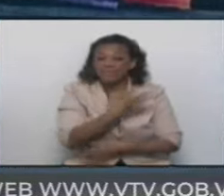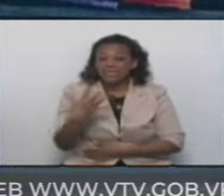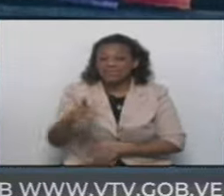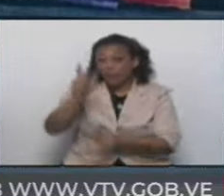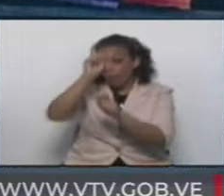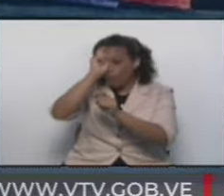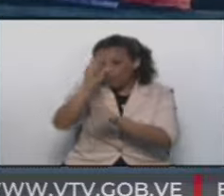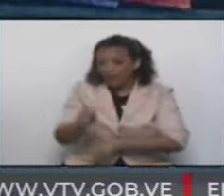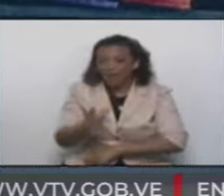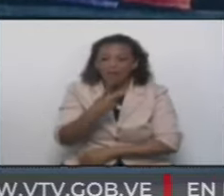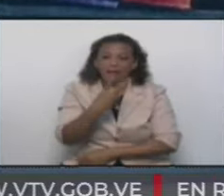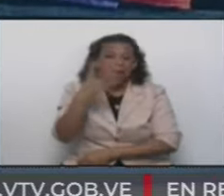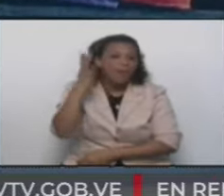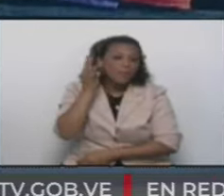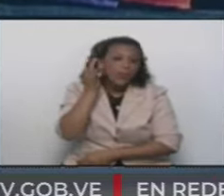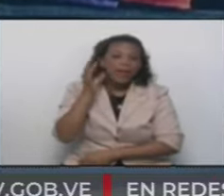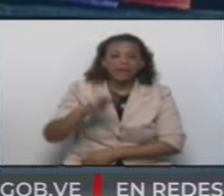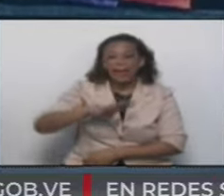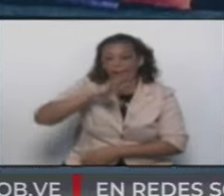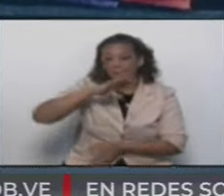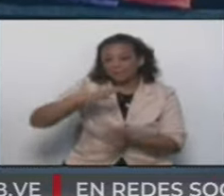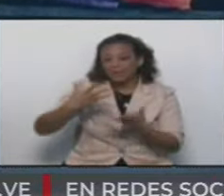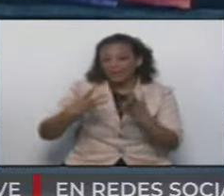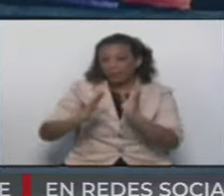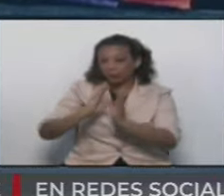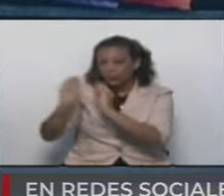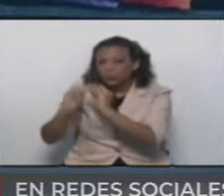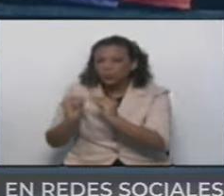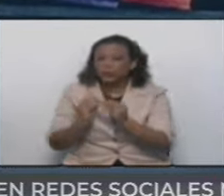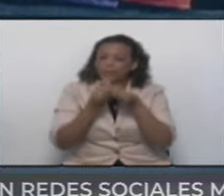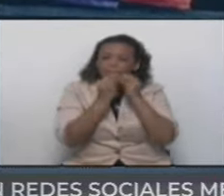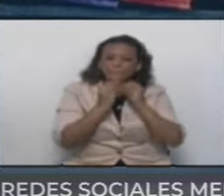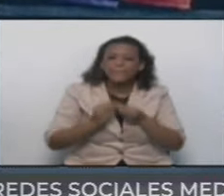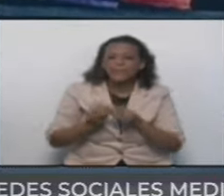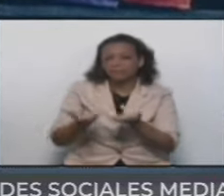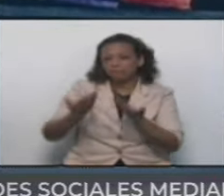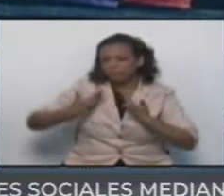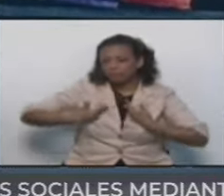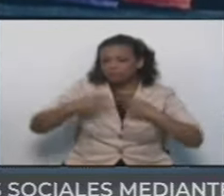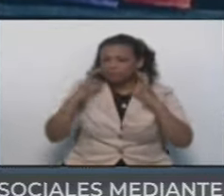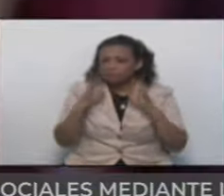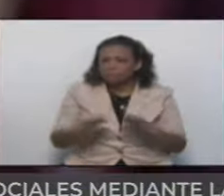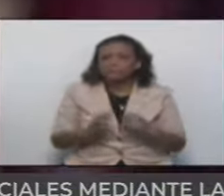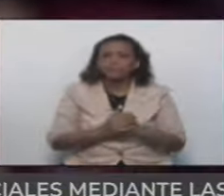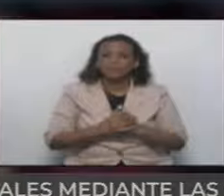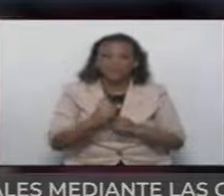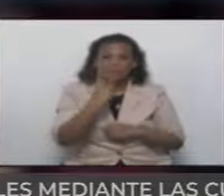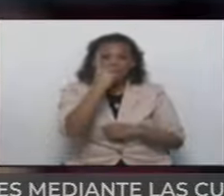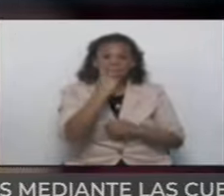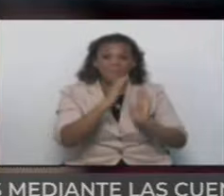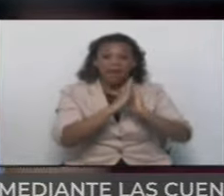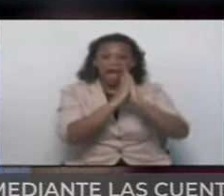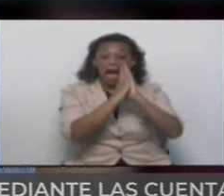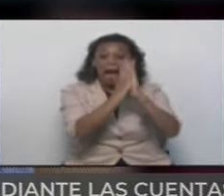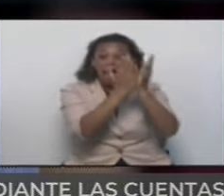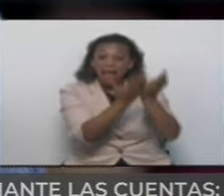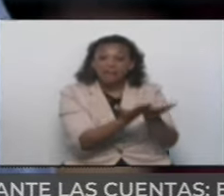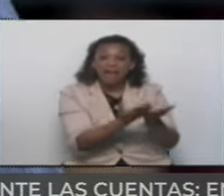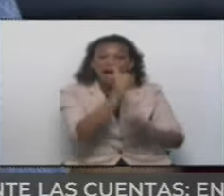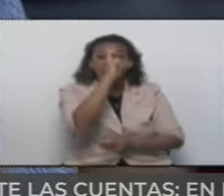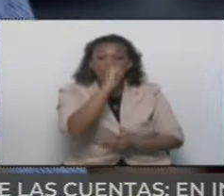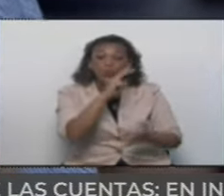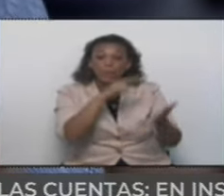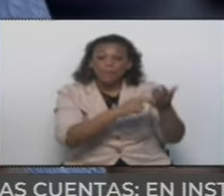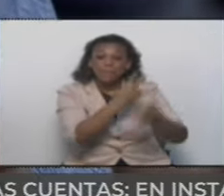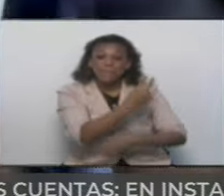mujer del perro y la rana. Muy hermosa, nos acaba de llegar ya. Primera agenda que